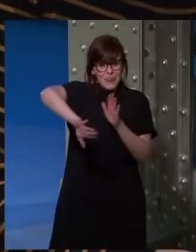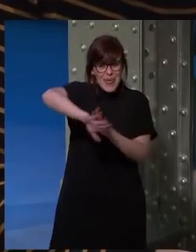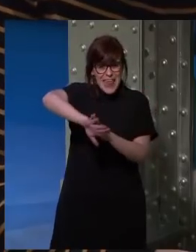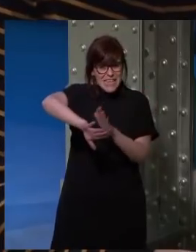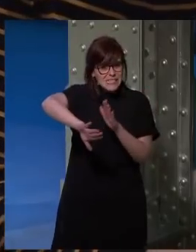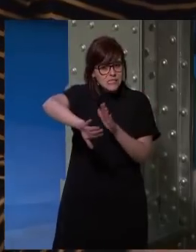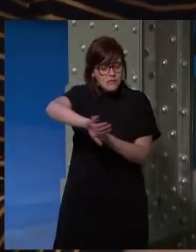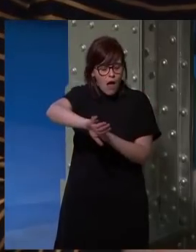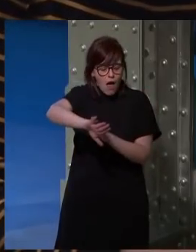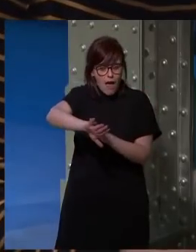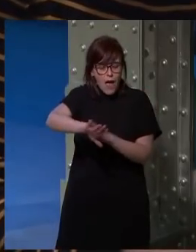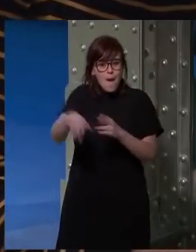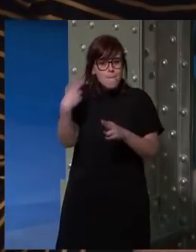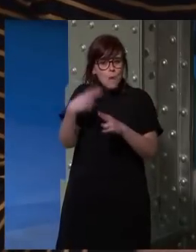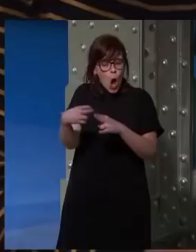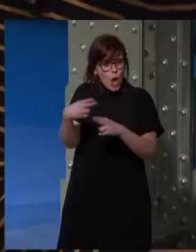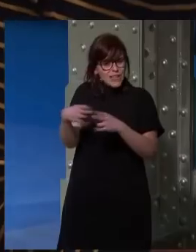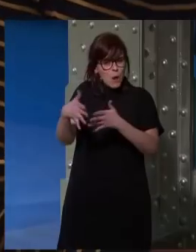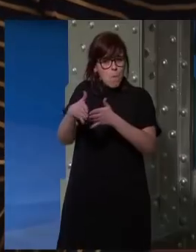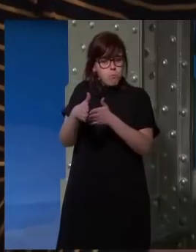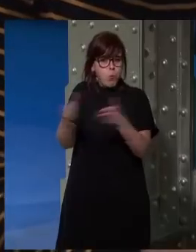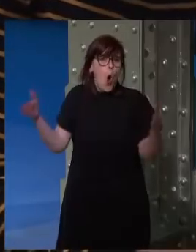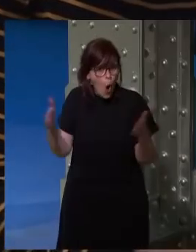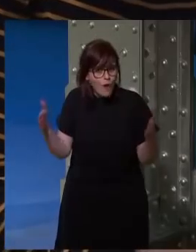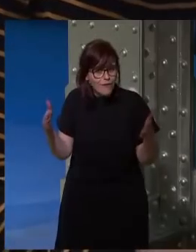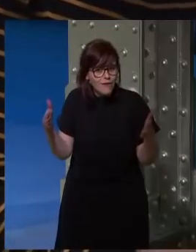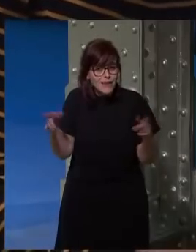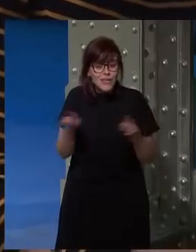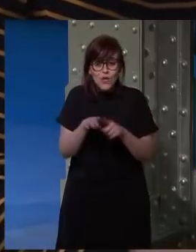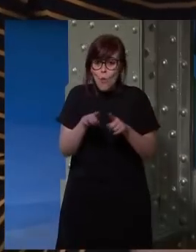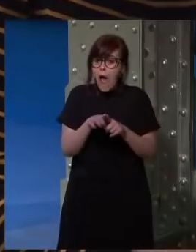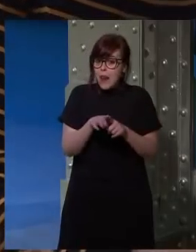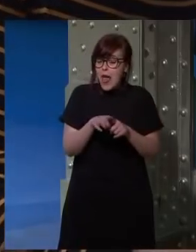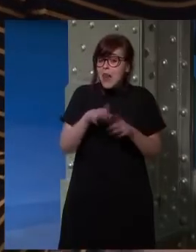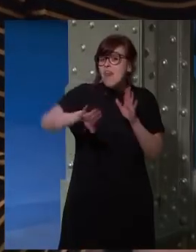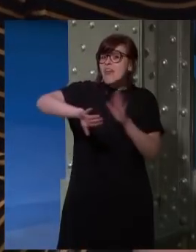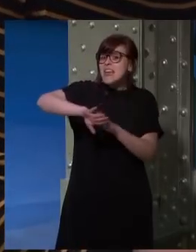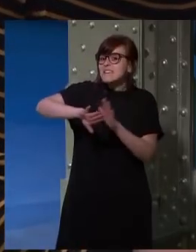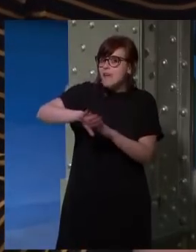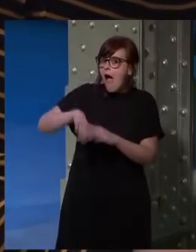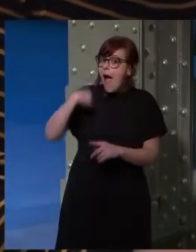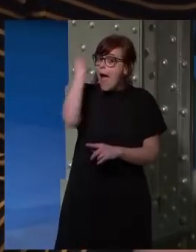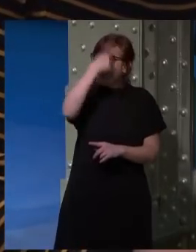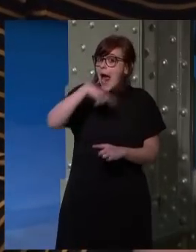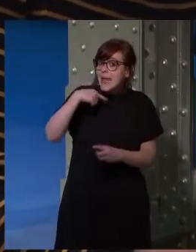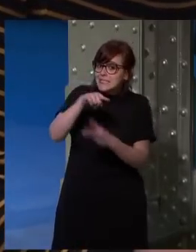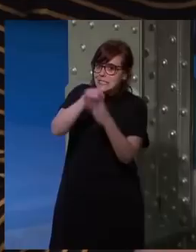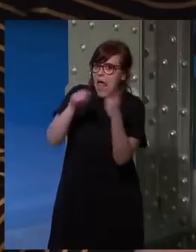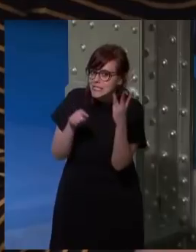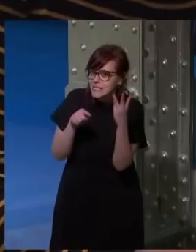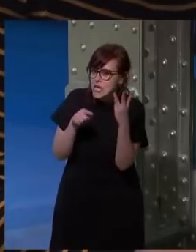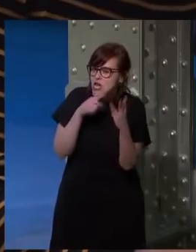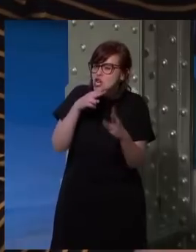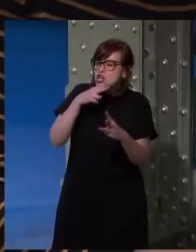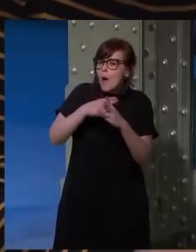más recalcitrante, que tiene 3 caras, ¿no? 3 caras y 3 nombres, ¿no? Pero